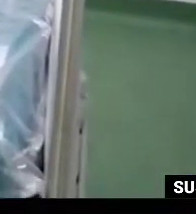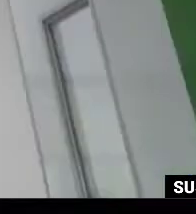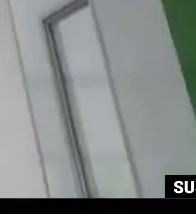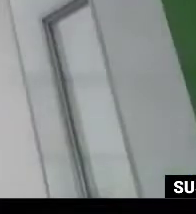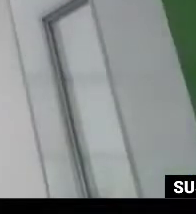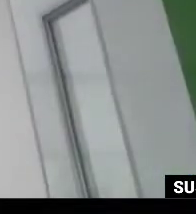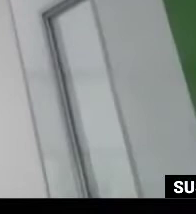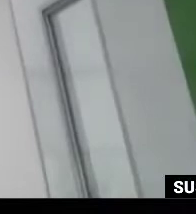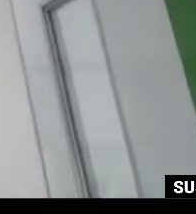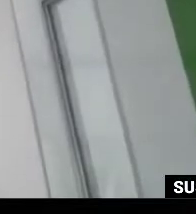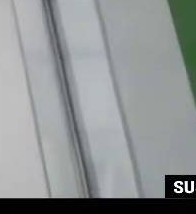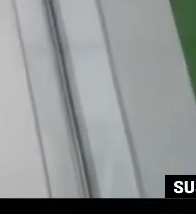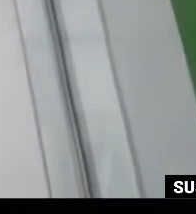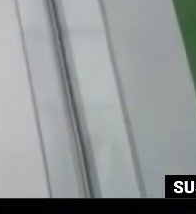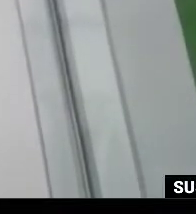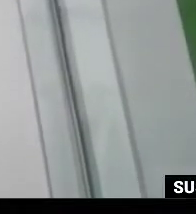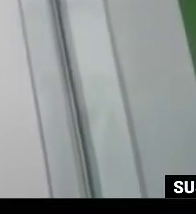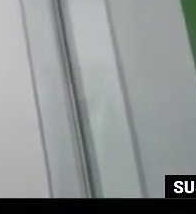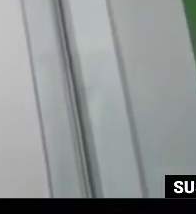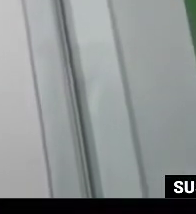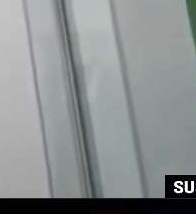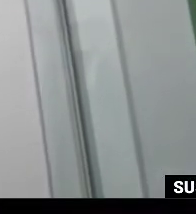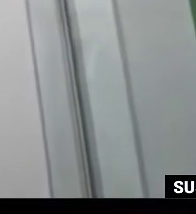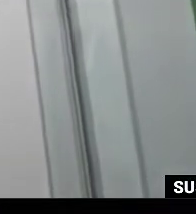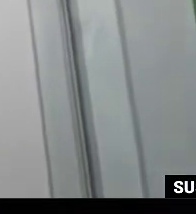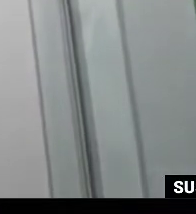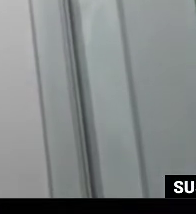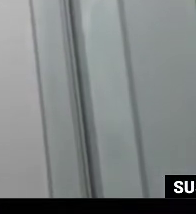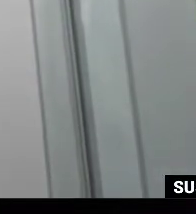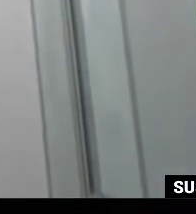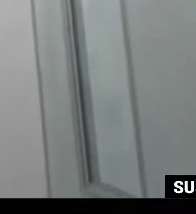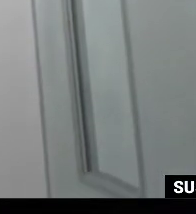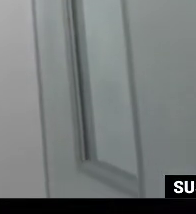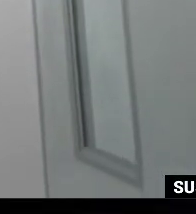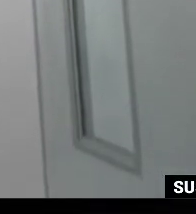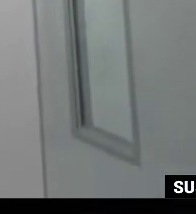Con alta seguridad para el personal.